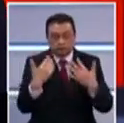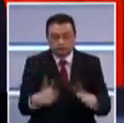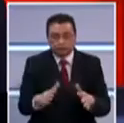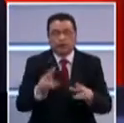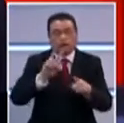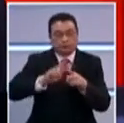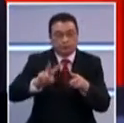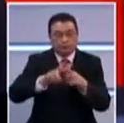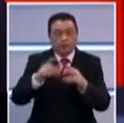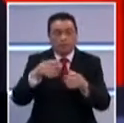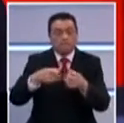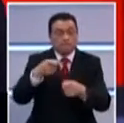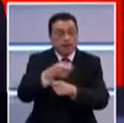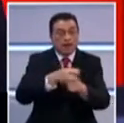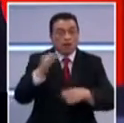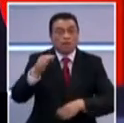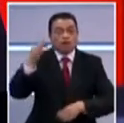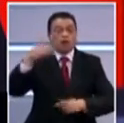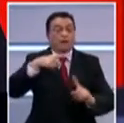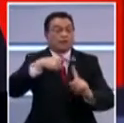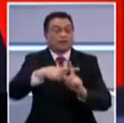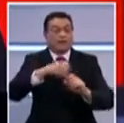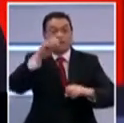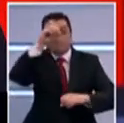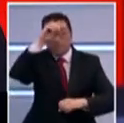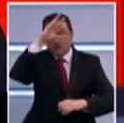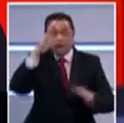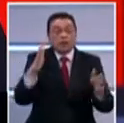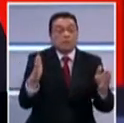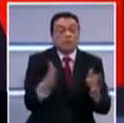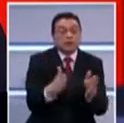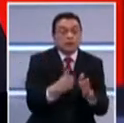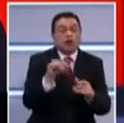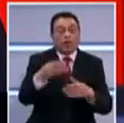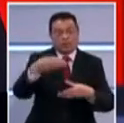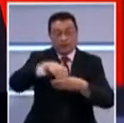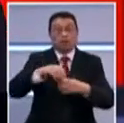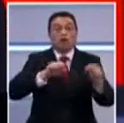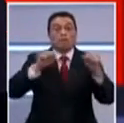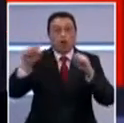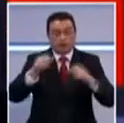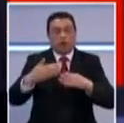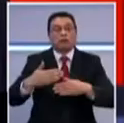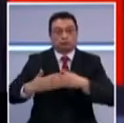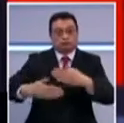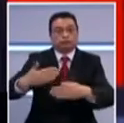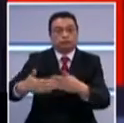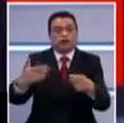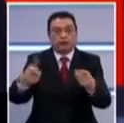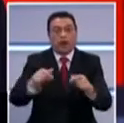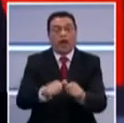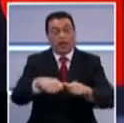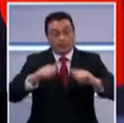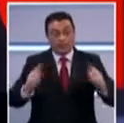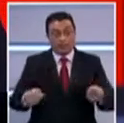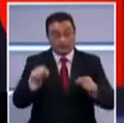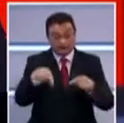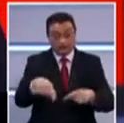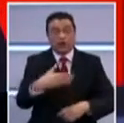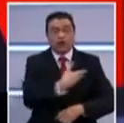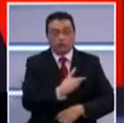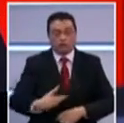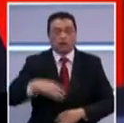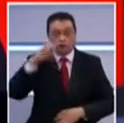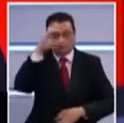utilizar el mercado de futuro a beneficio de la pequeña minería que está dentro de la política de sustentación que además en este gobierno